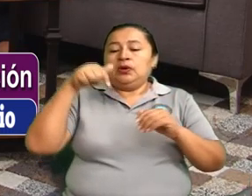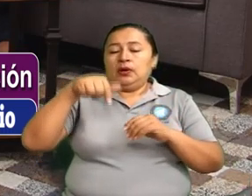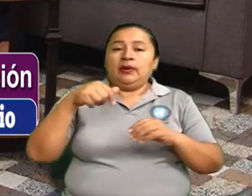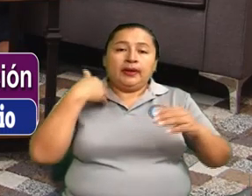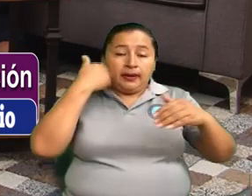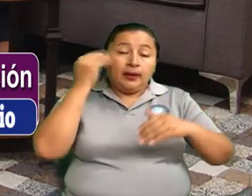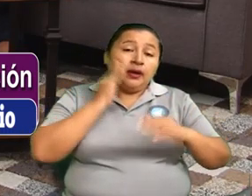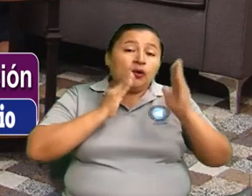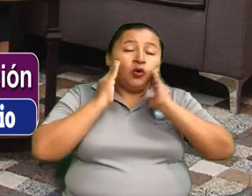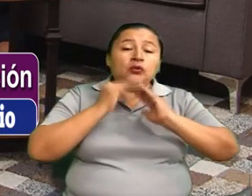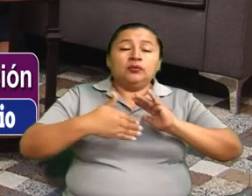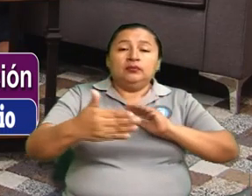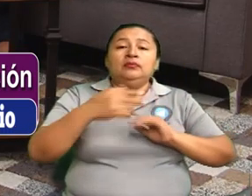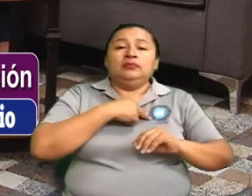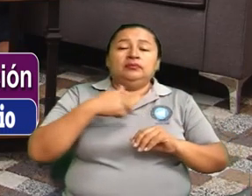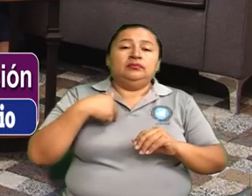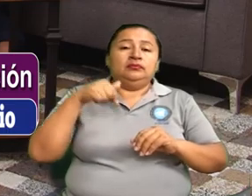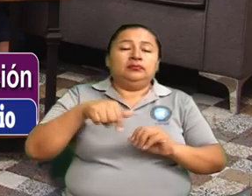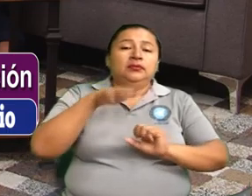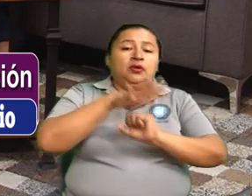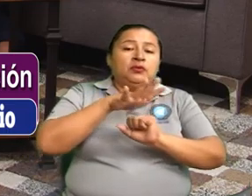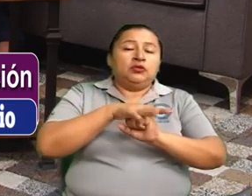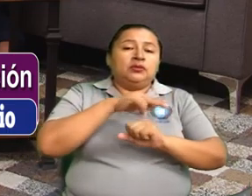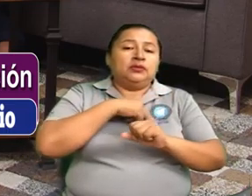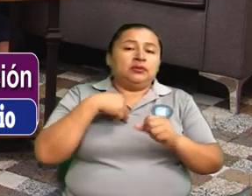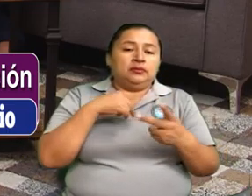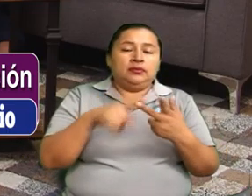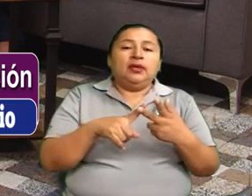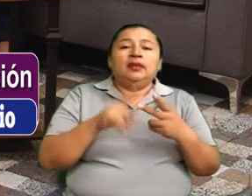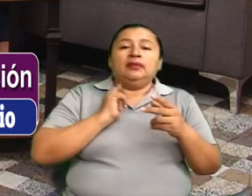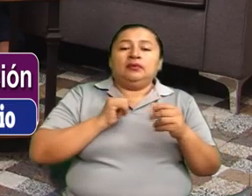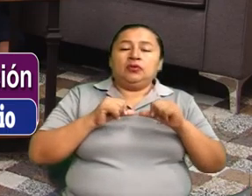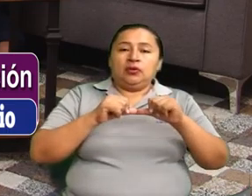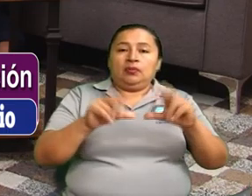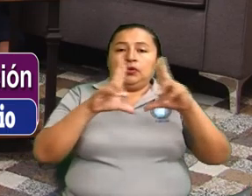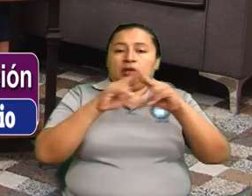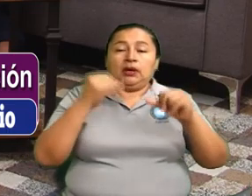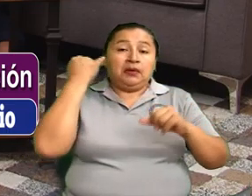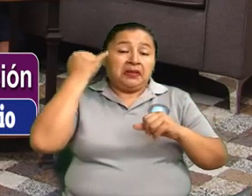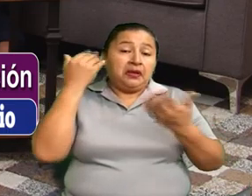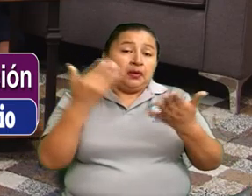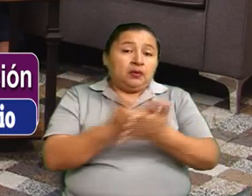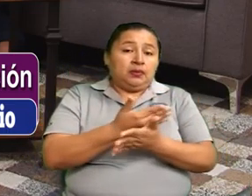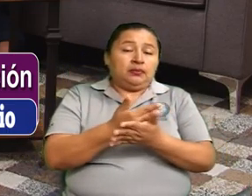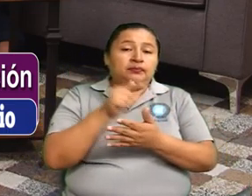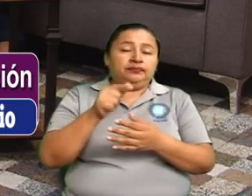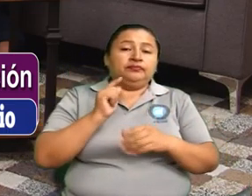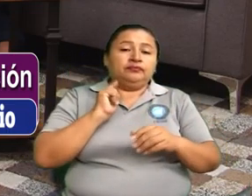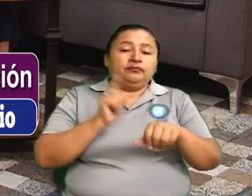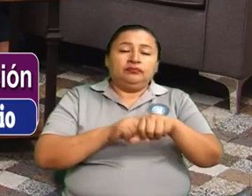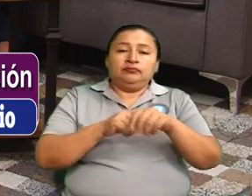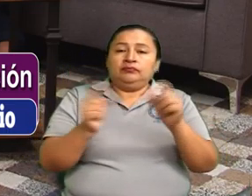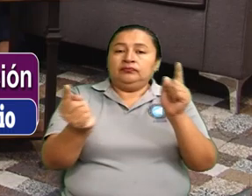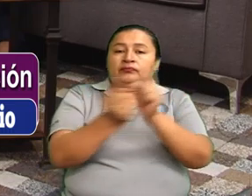ya estamos en una comisión organizándola. Seguimos con Nicaragua Emprende, que va a tener su